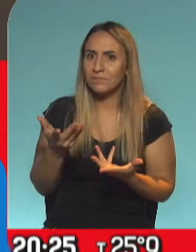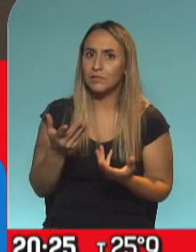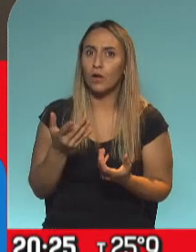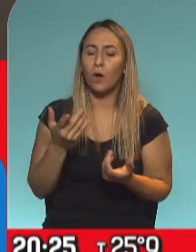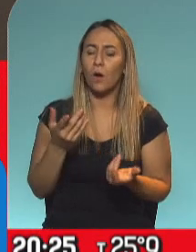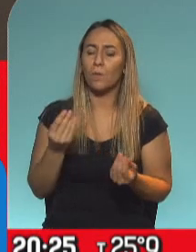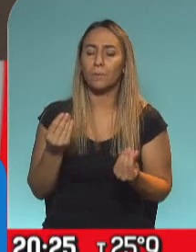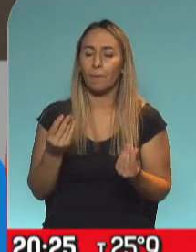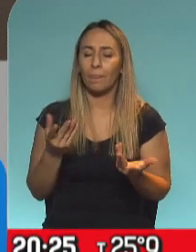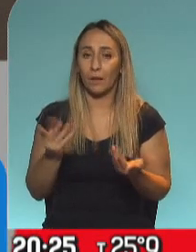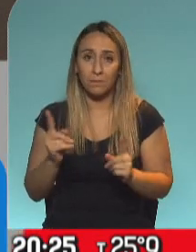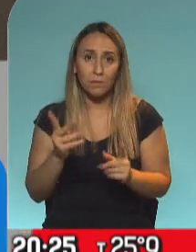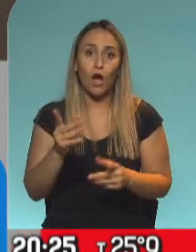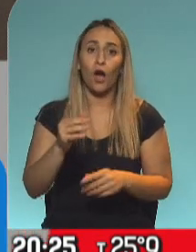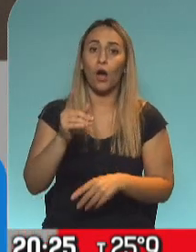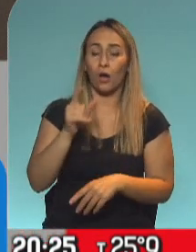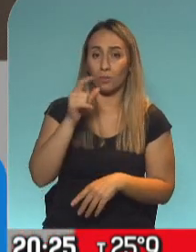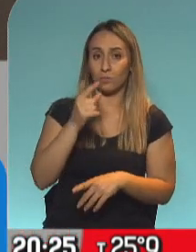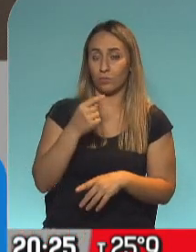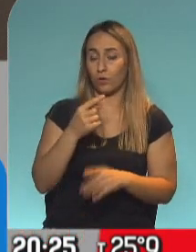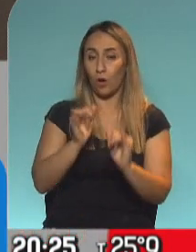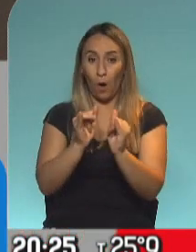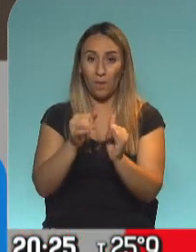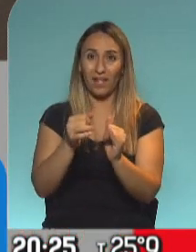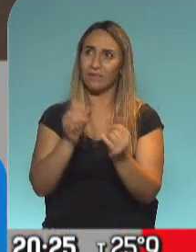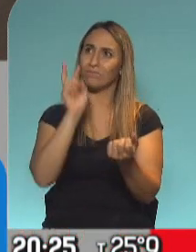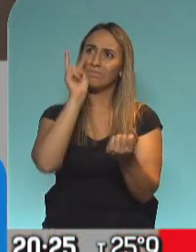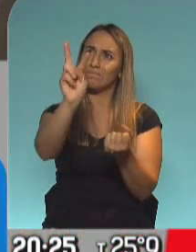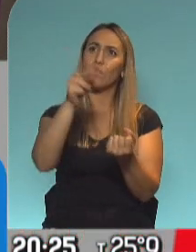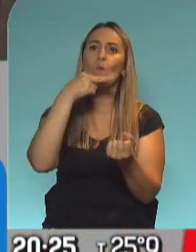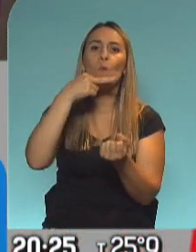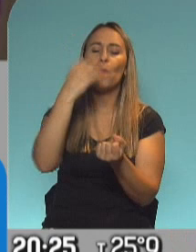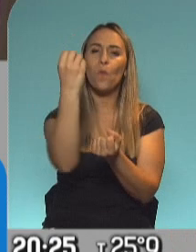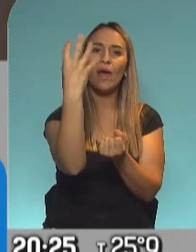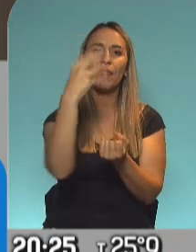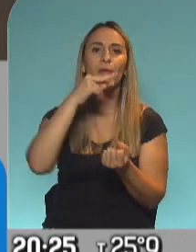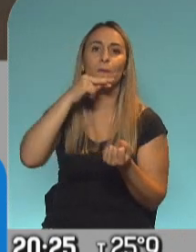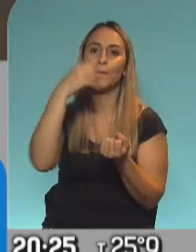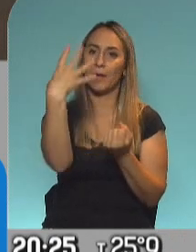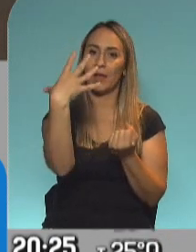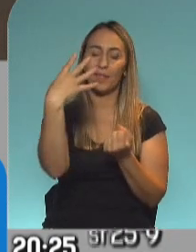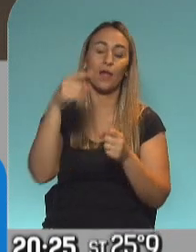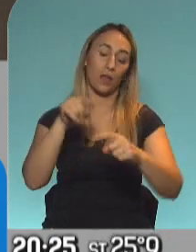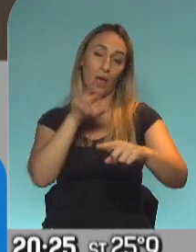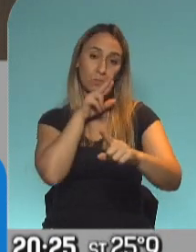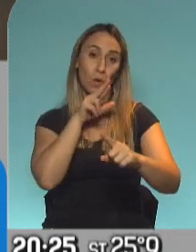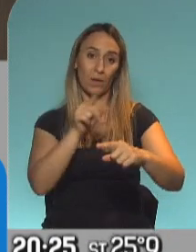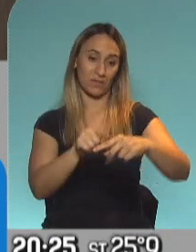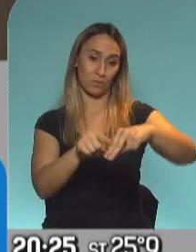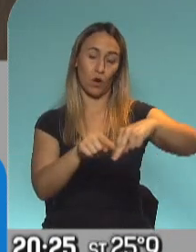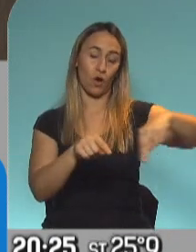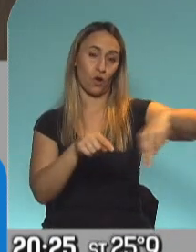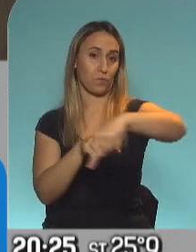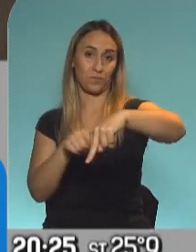imágenes en que el acusado se lo ve cruzar con la luz verde, o al menos se ve cruzar a su defendida, o